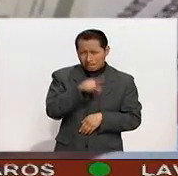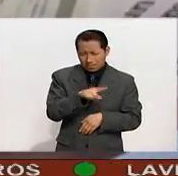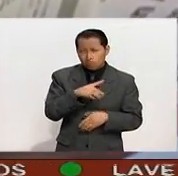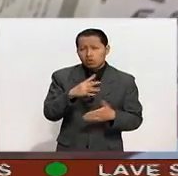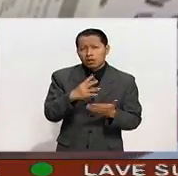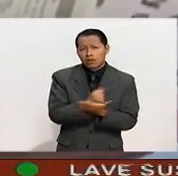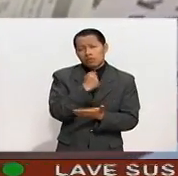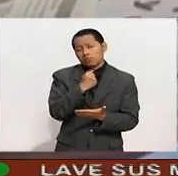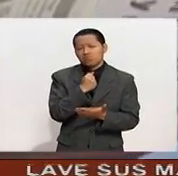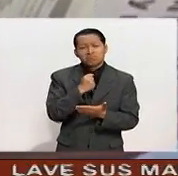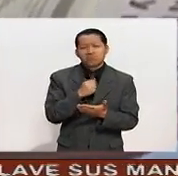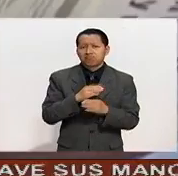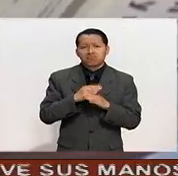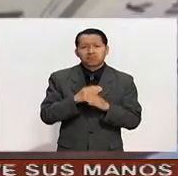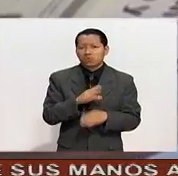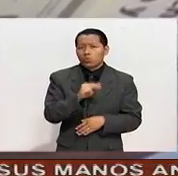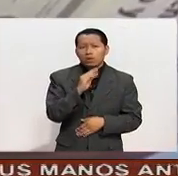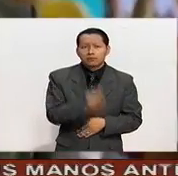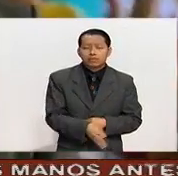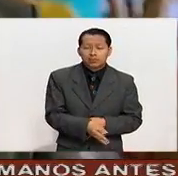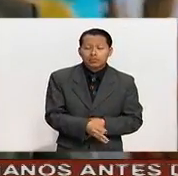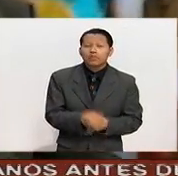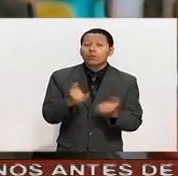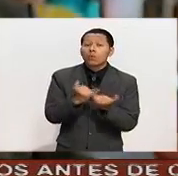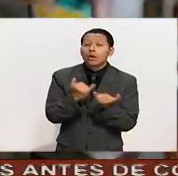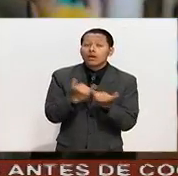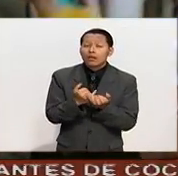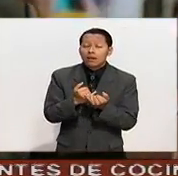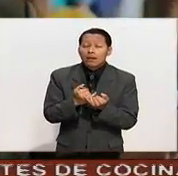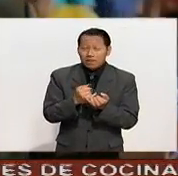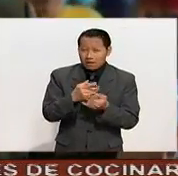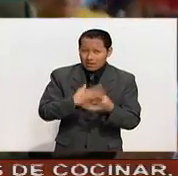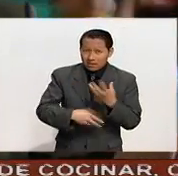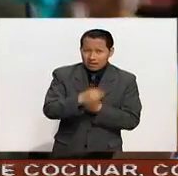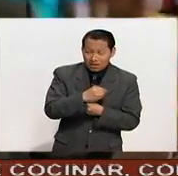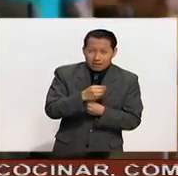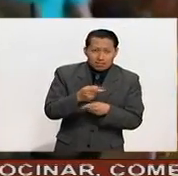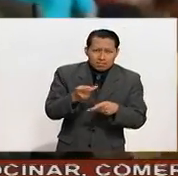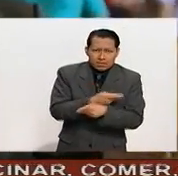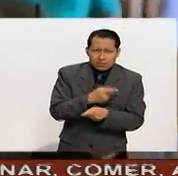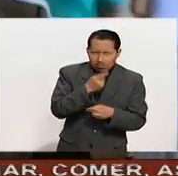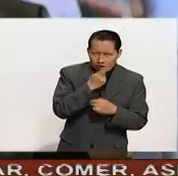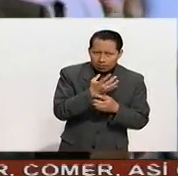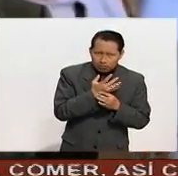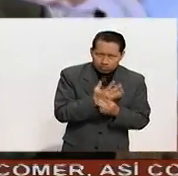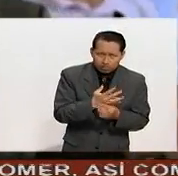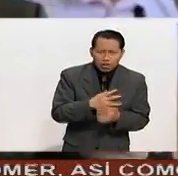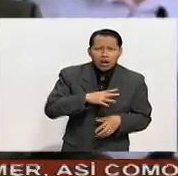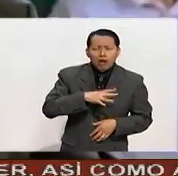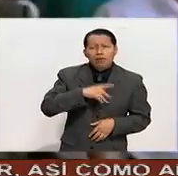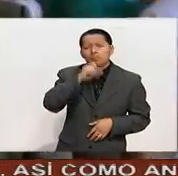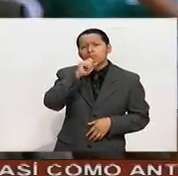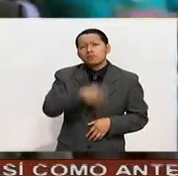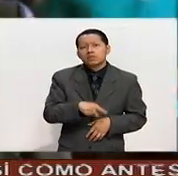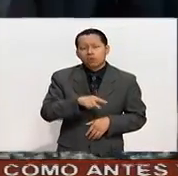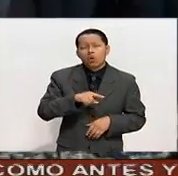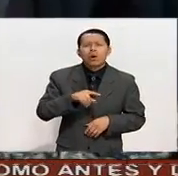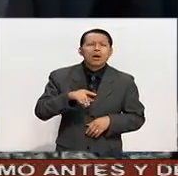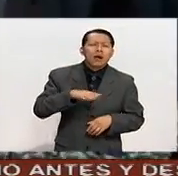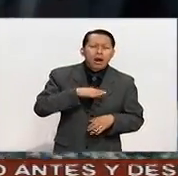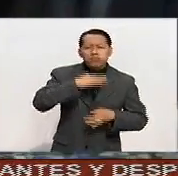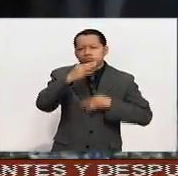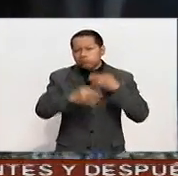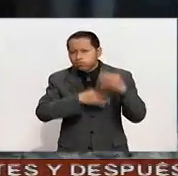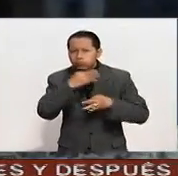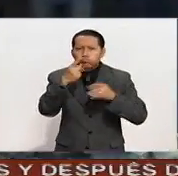victorioso. Por separado, los opositores argumentaron que Gali Fayad rebasó el tope de gastos de campaña y que hubo intervención